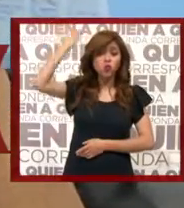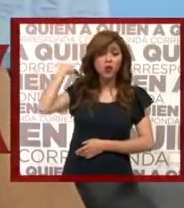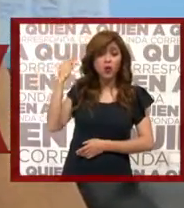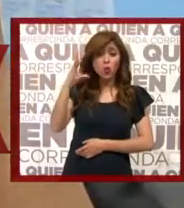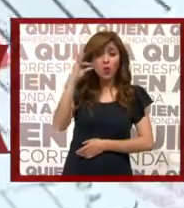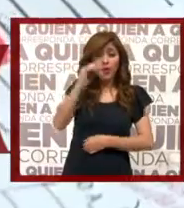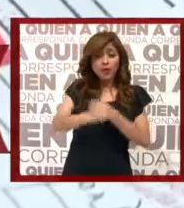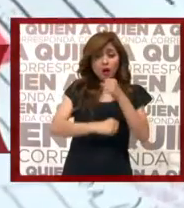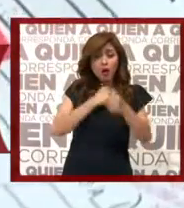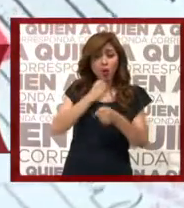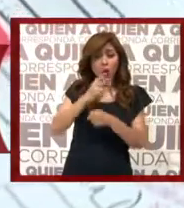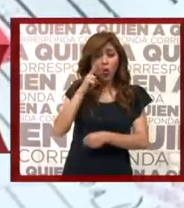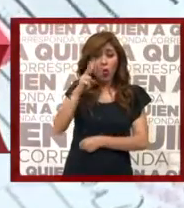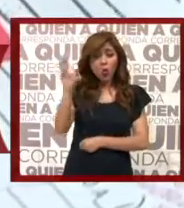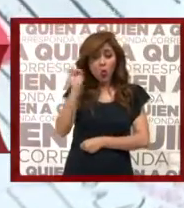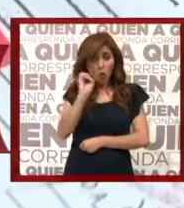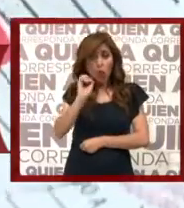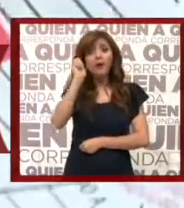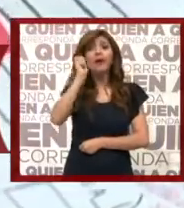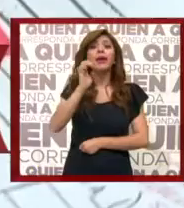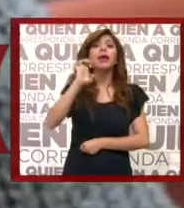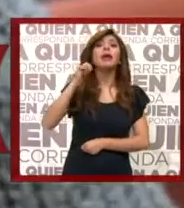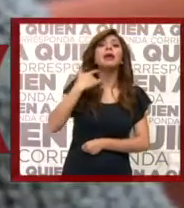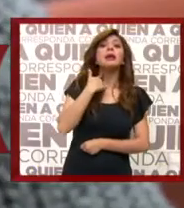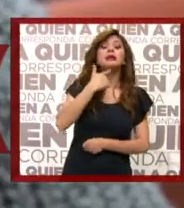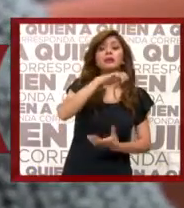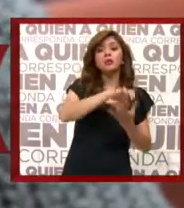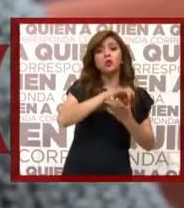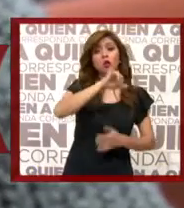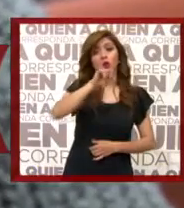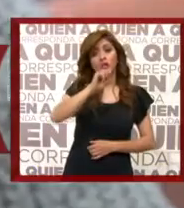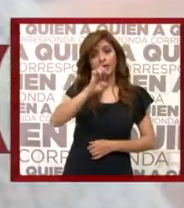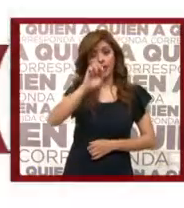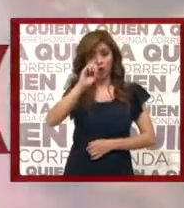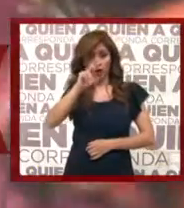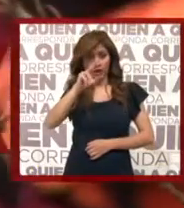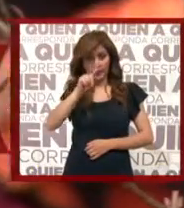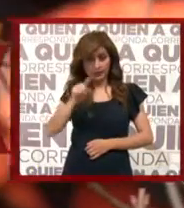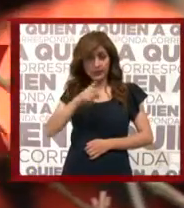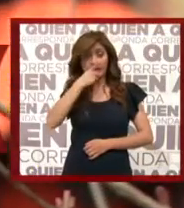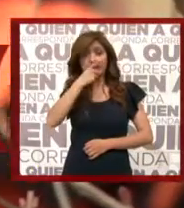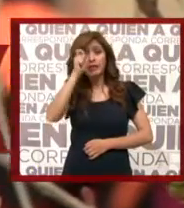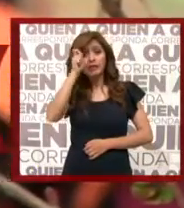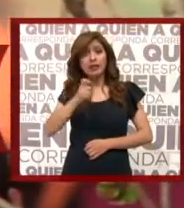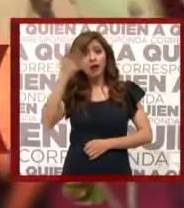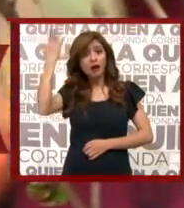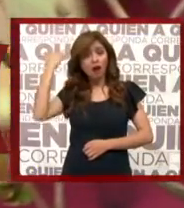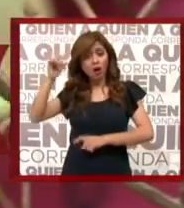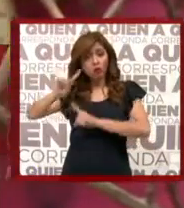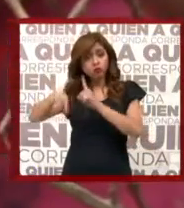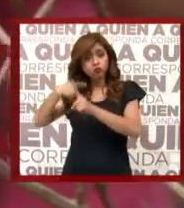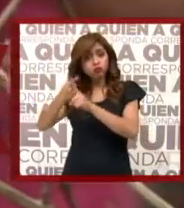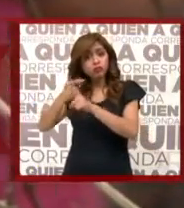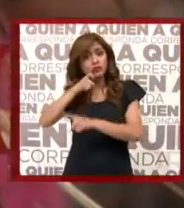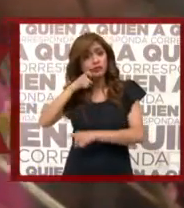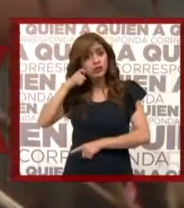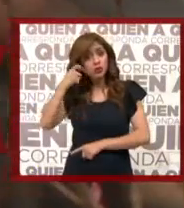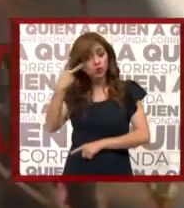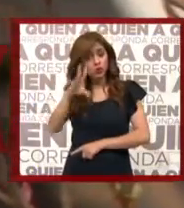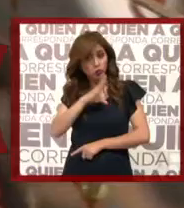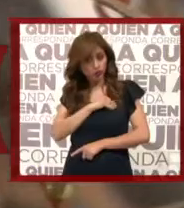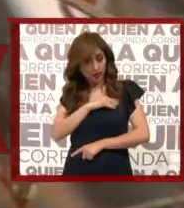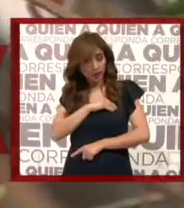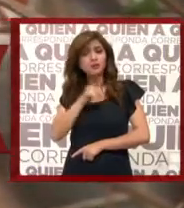40 años. Nos dijo que se los llevó su exesposo, José Ortiz, a quien acusa de violar a una de sus hijas. A quien corresponda,